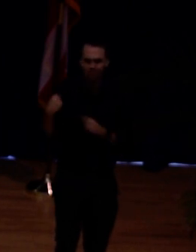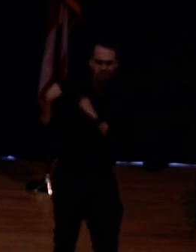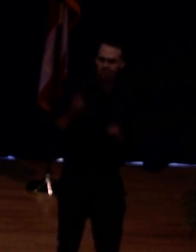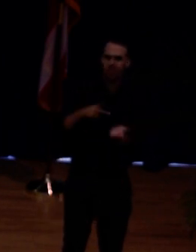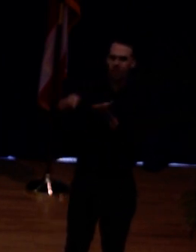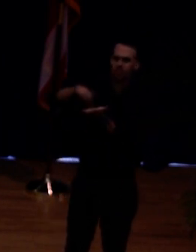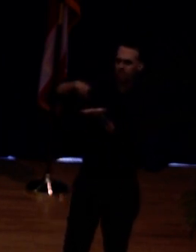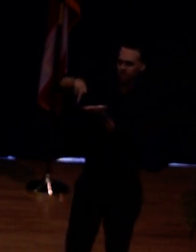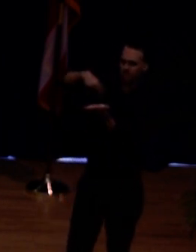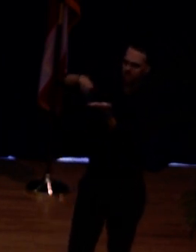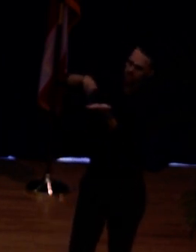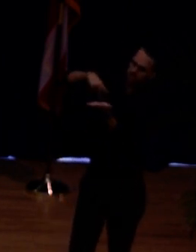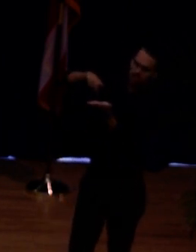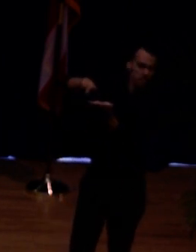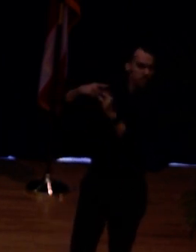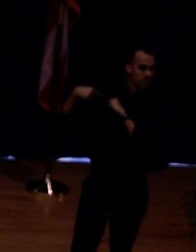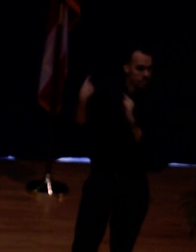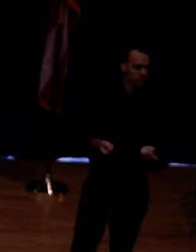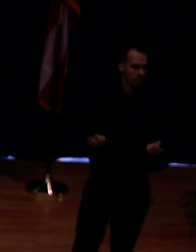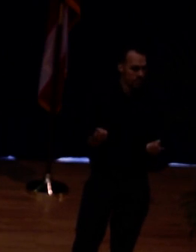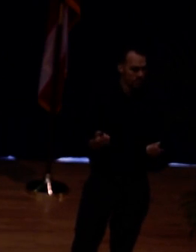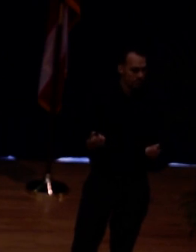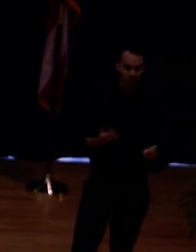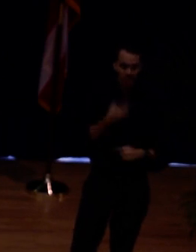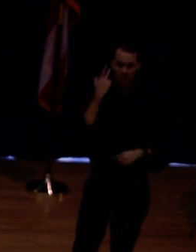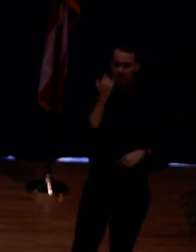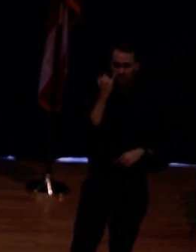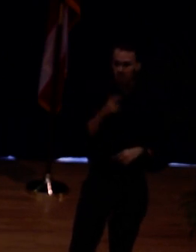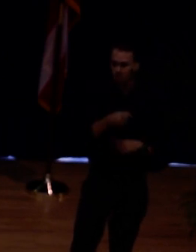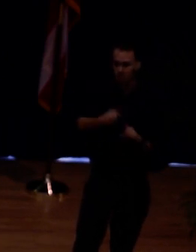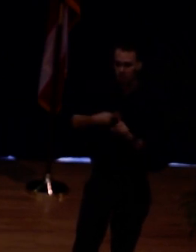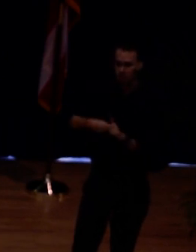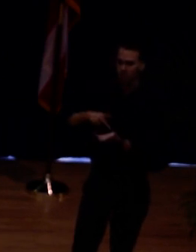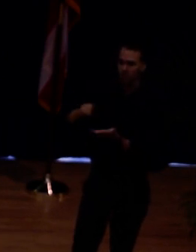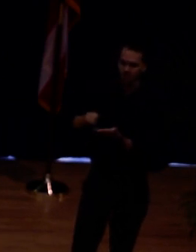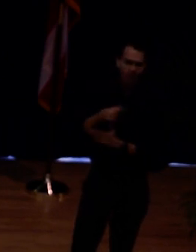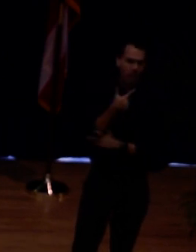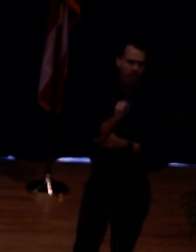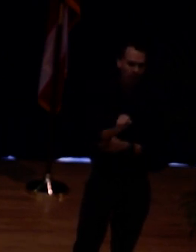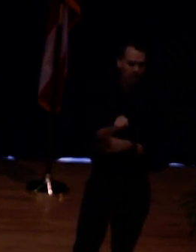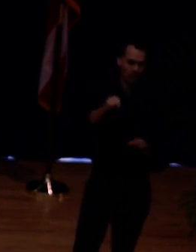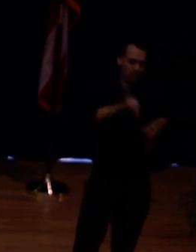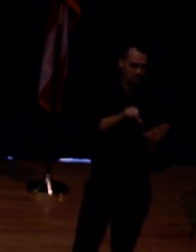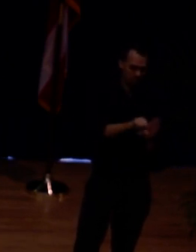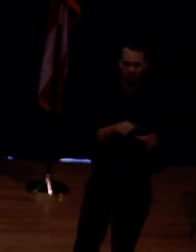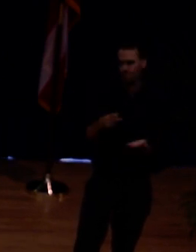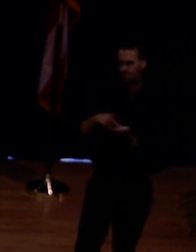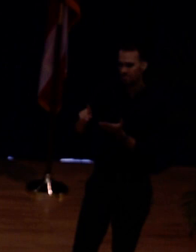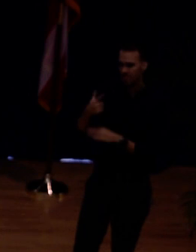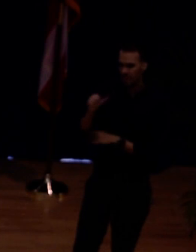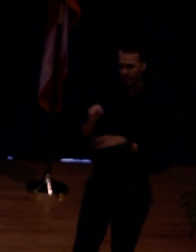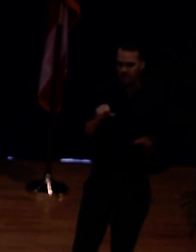estar pagando por estar, ¿verdad?, nuestras facturas de luz mensualmente comprando gas, comprando petróleo, comprando gas